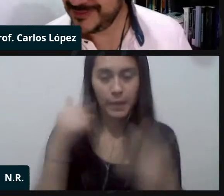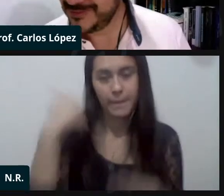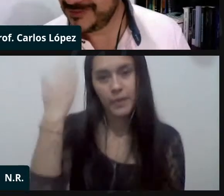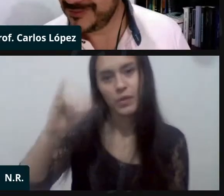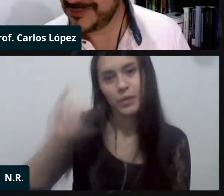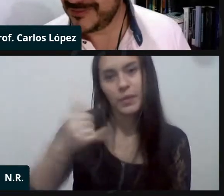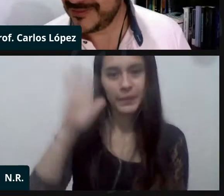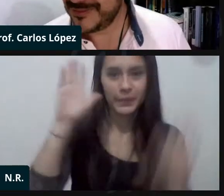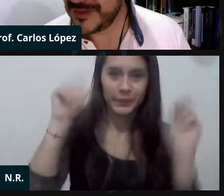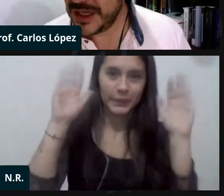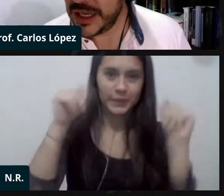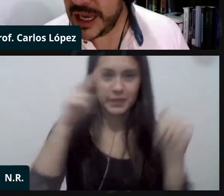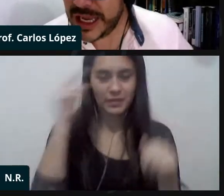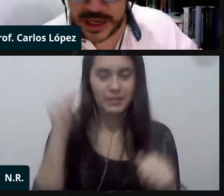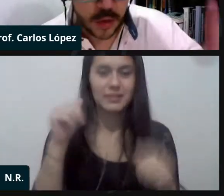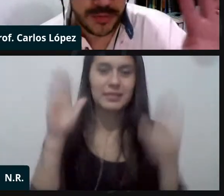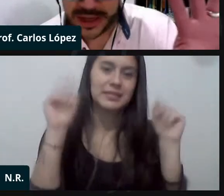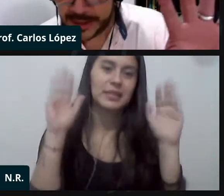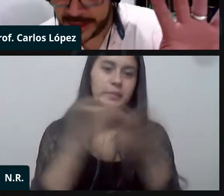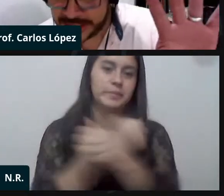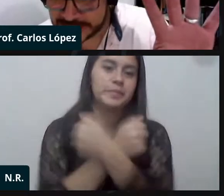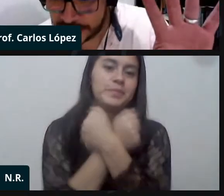Nata, chao, Jorge. Chao, Carlitos.